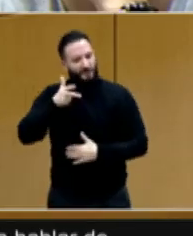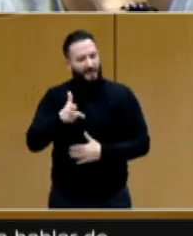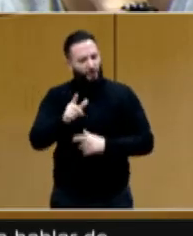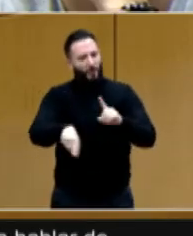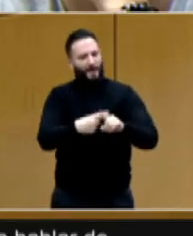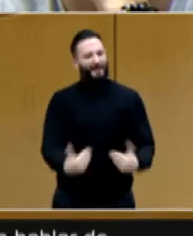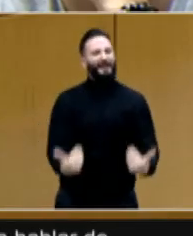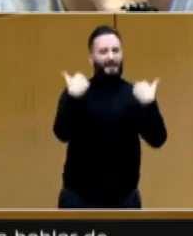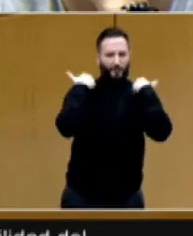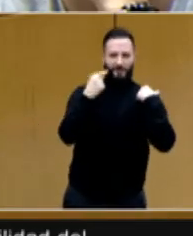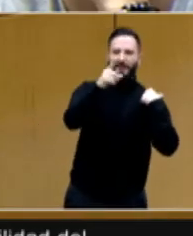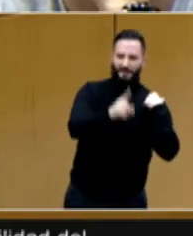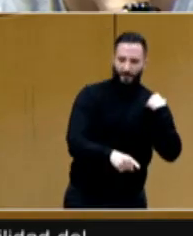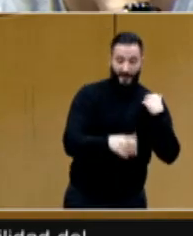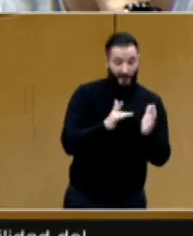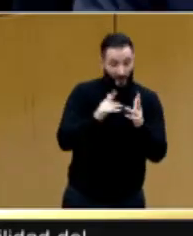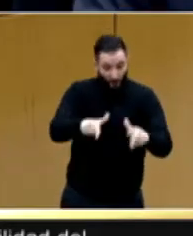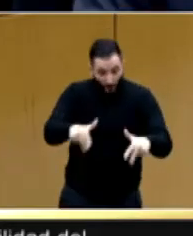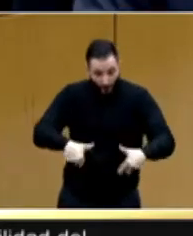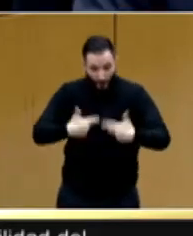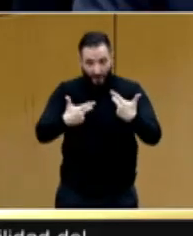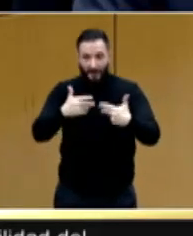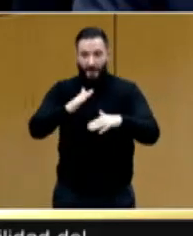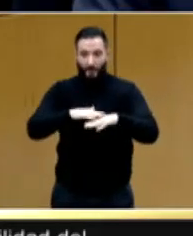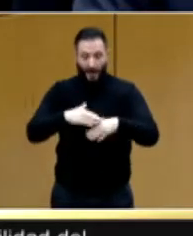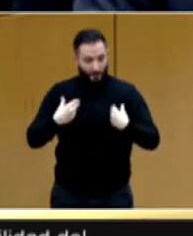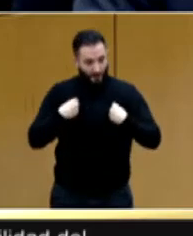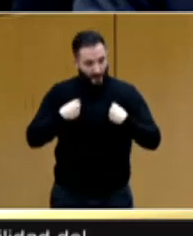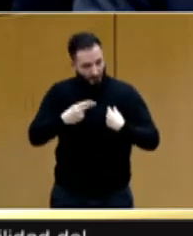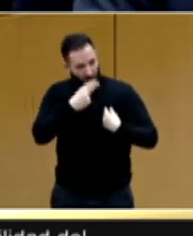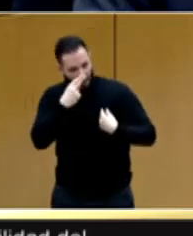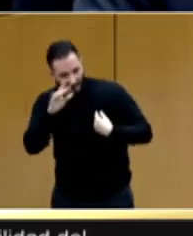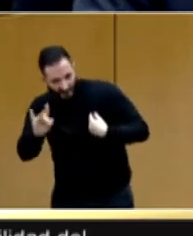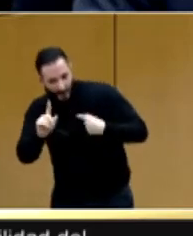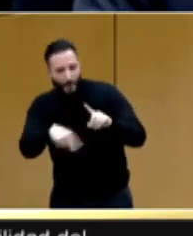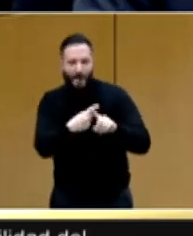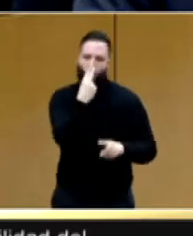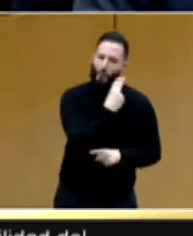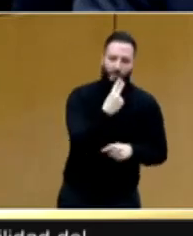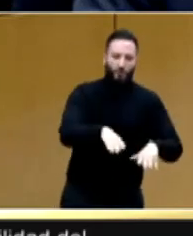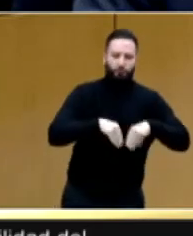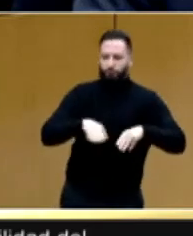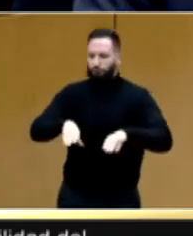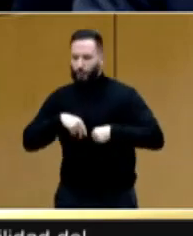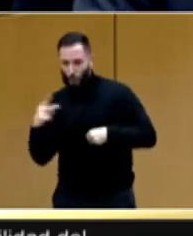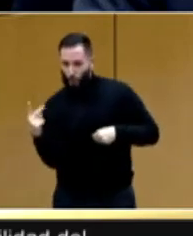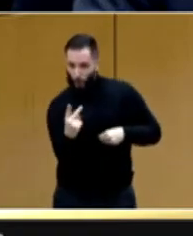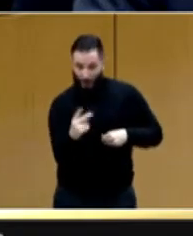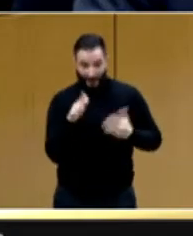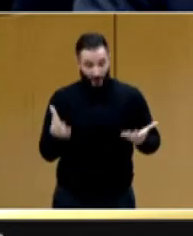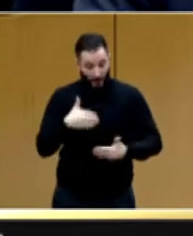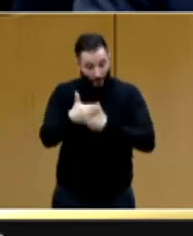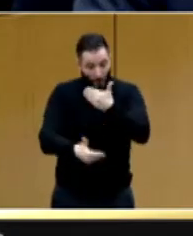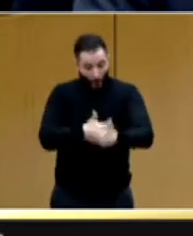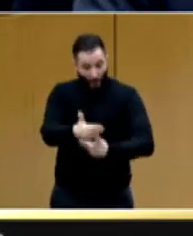y esto te permite vivir en armonía con tus intereses pero también compromisos Entonces en este proceso tanto